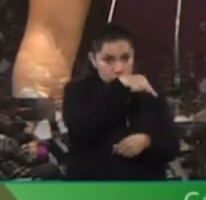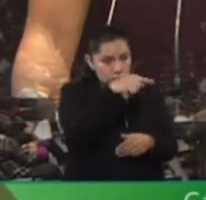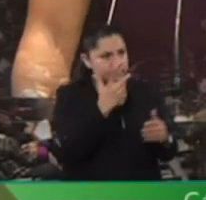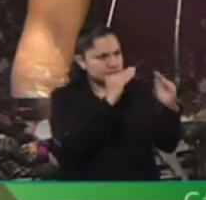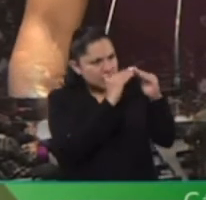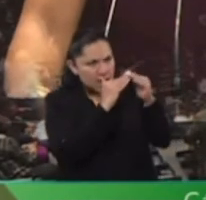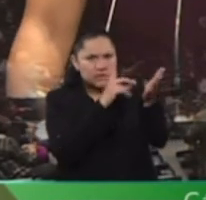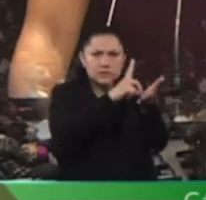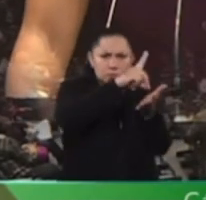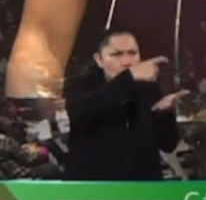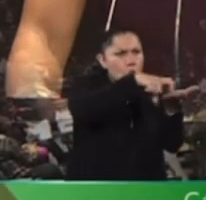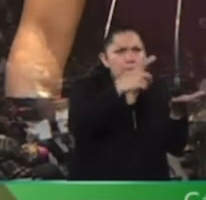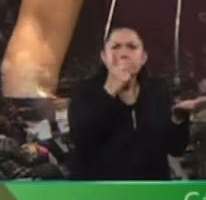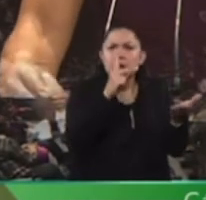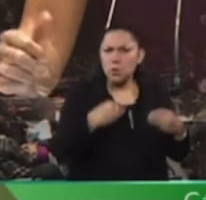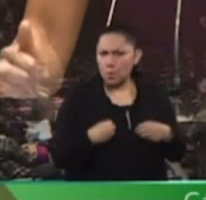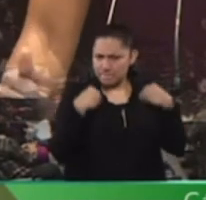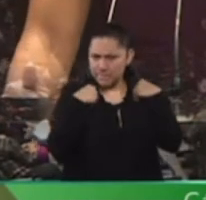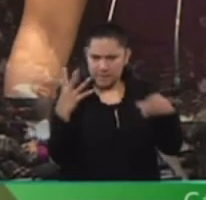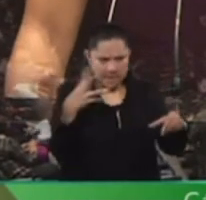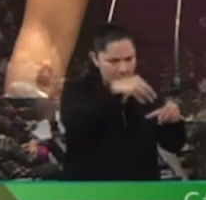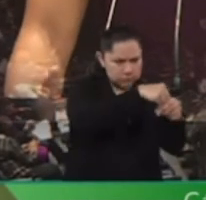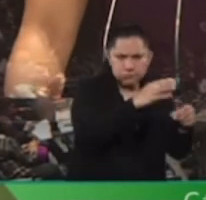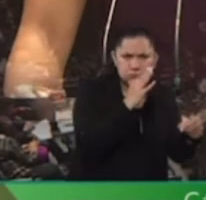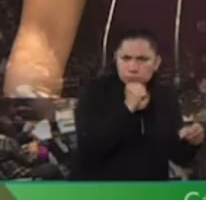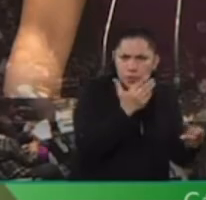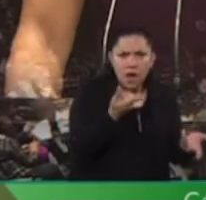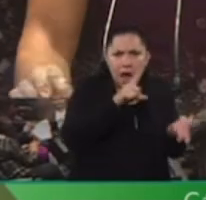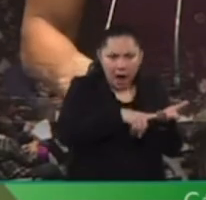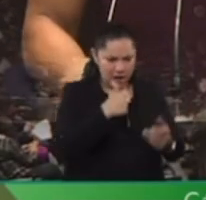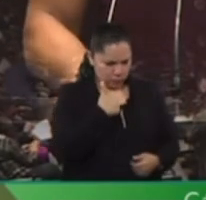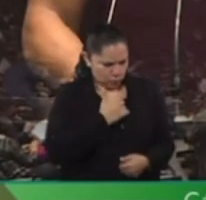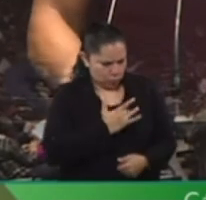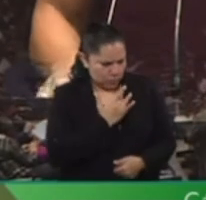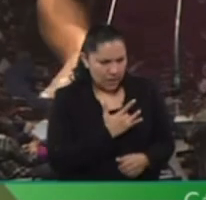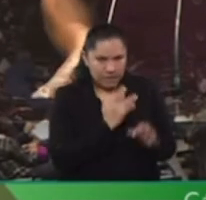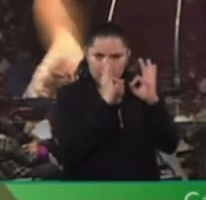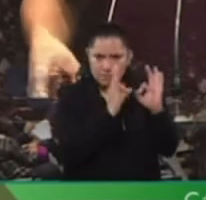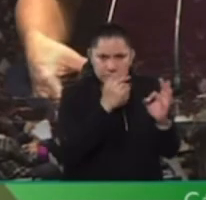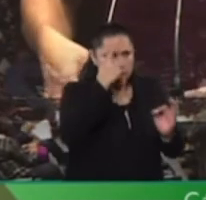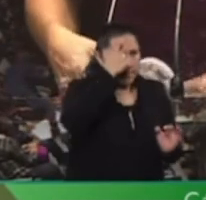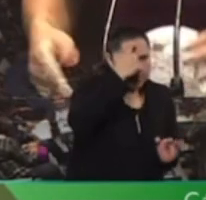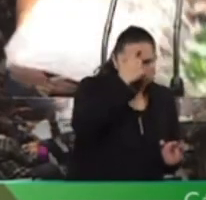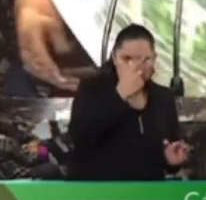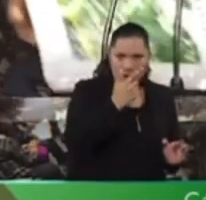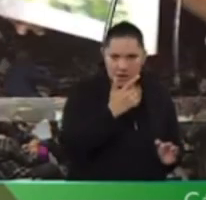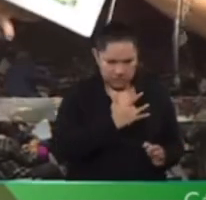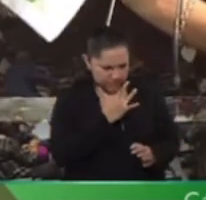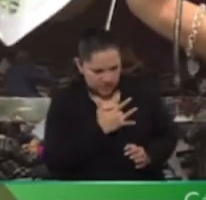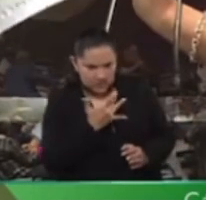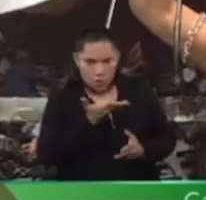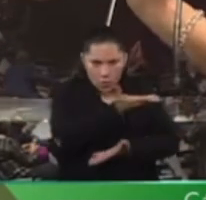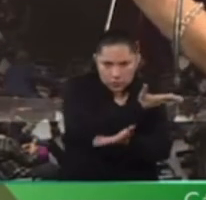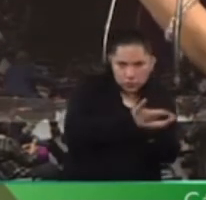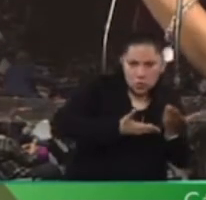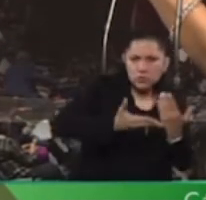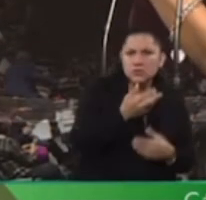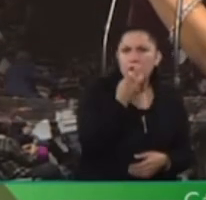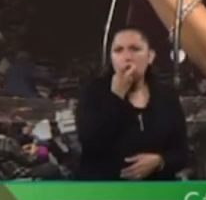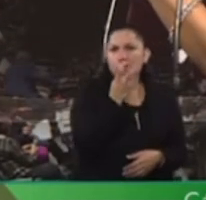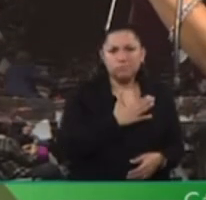nos está fallando, en el aspecto mental, social y físico. Acá tengo un recurso donde podemos